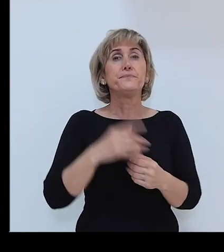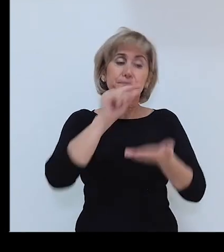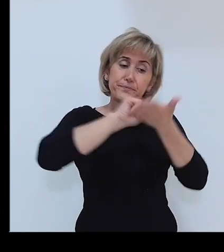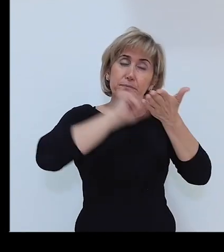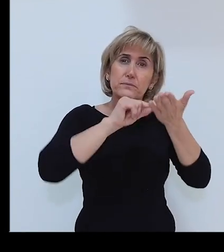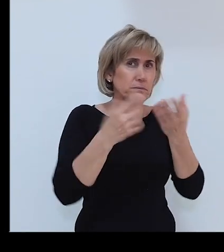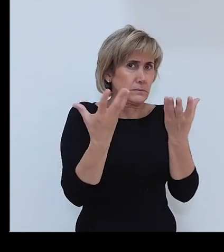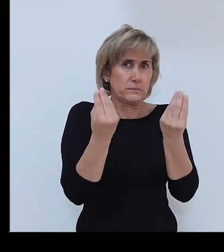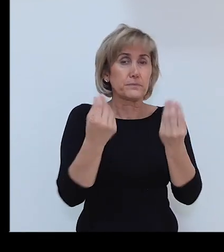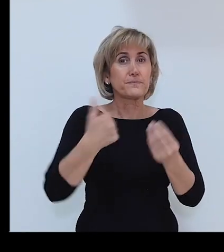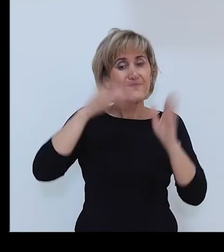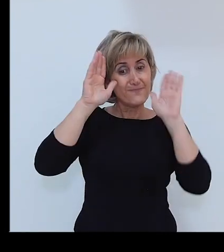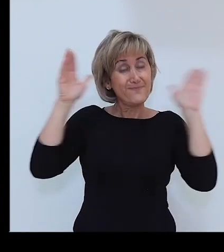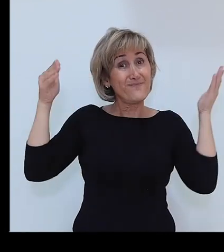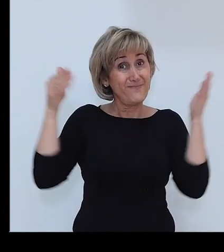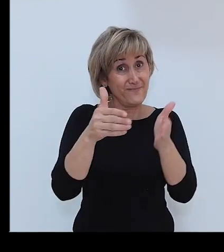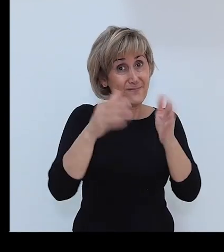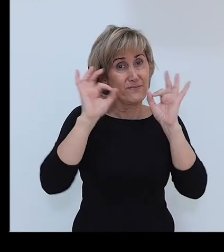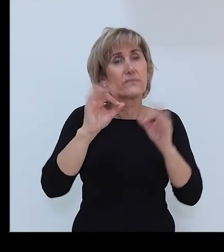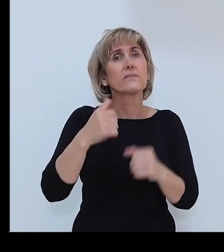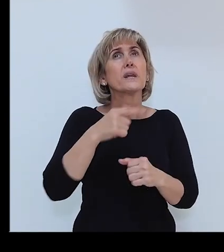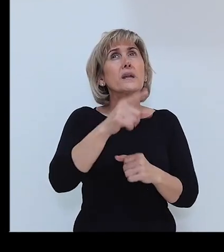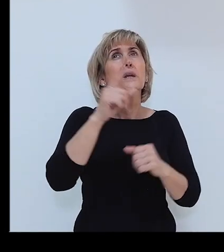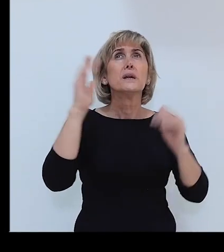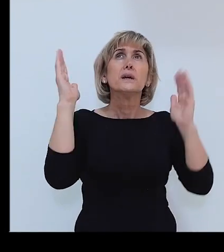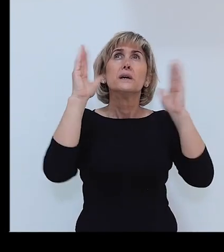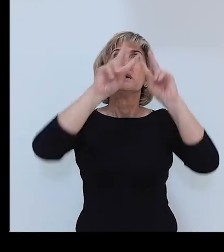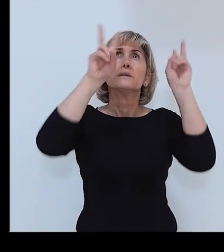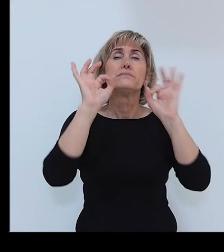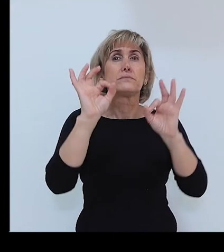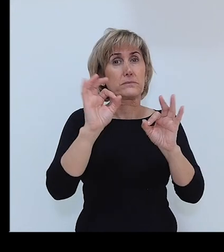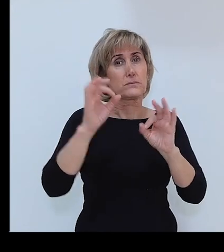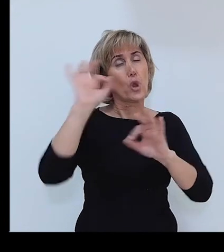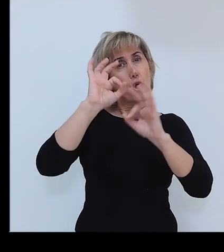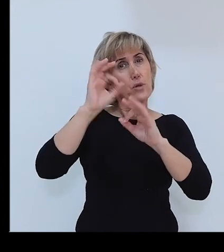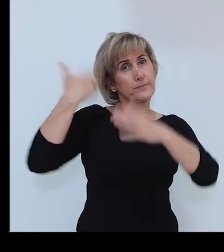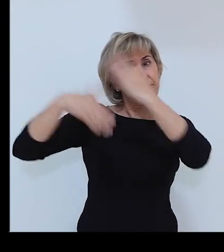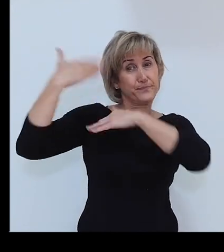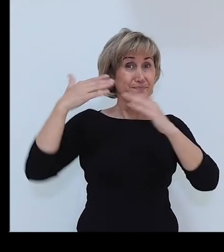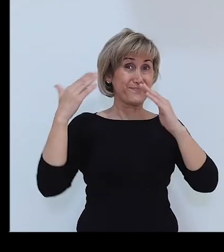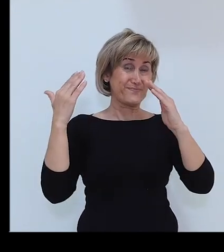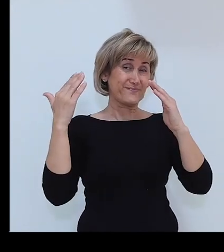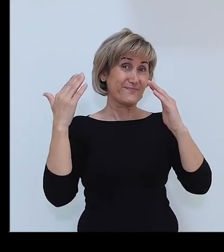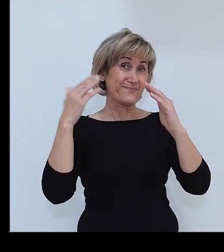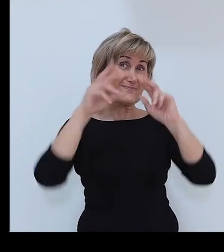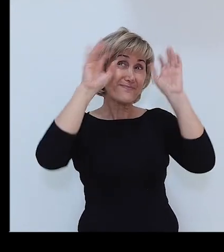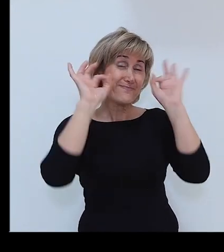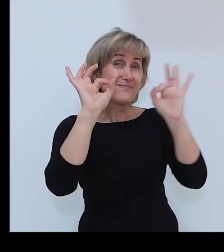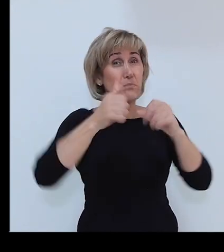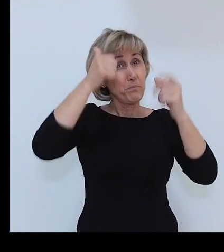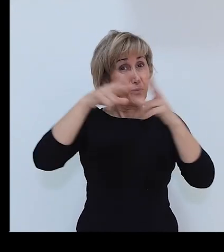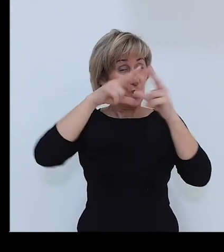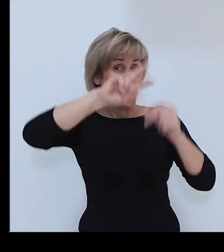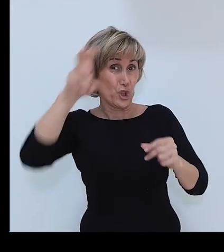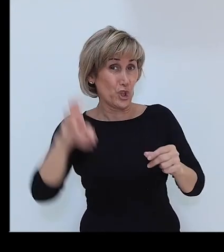que es muy amplia, escribió muchísimo. Yo especialmente me voy a centrar en aquellos aspectos o en